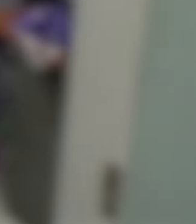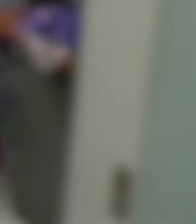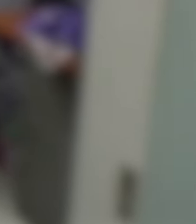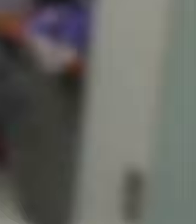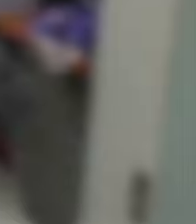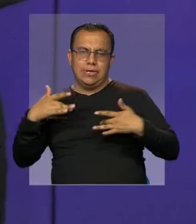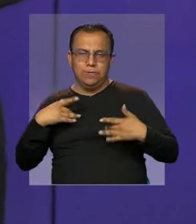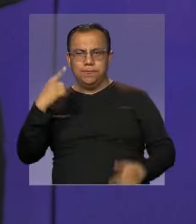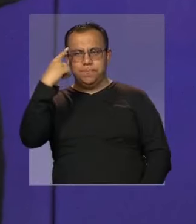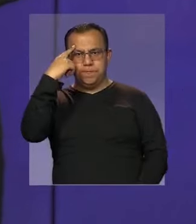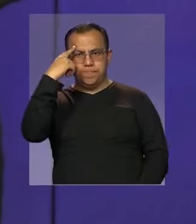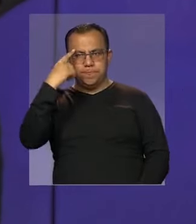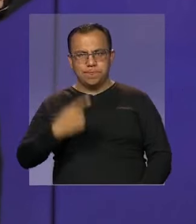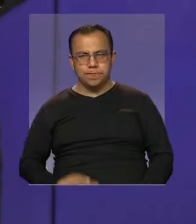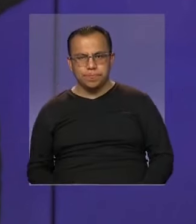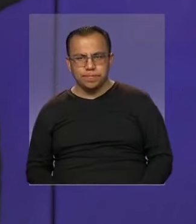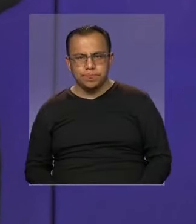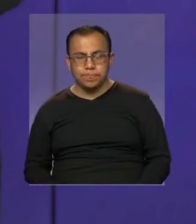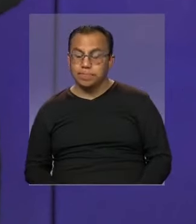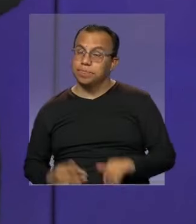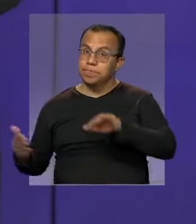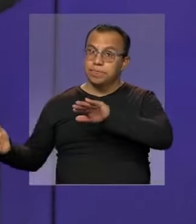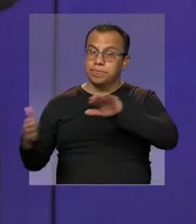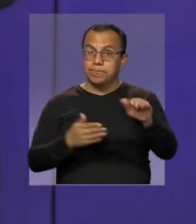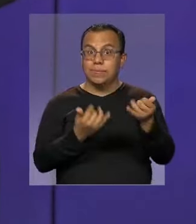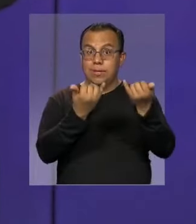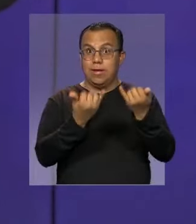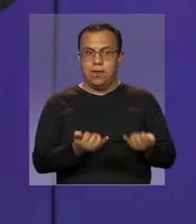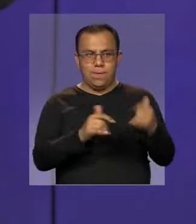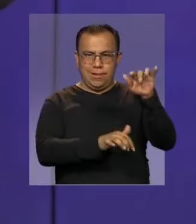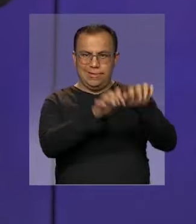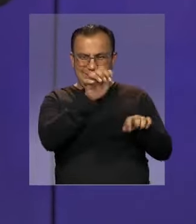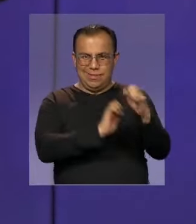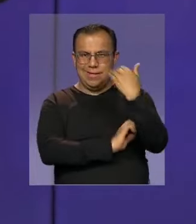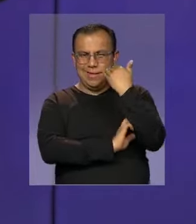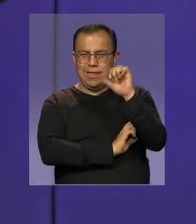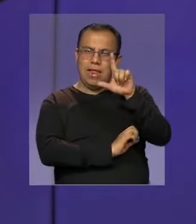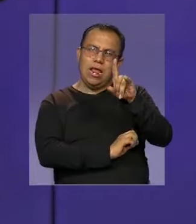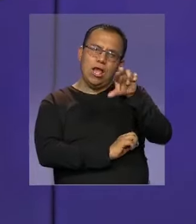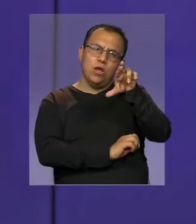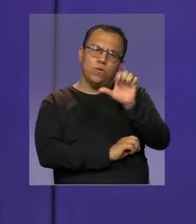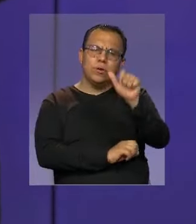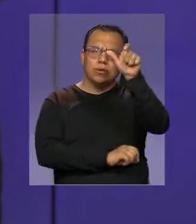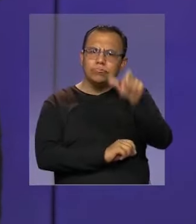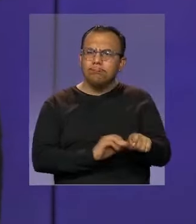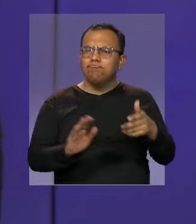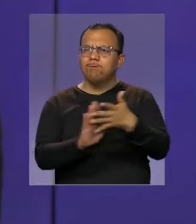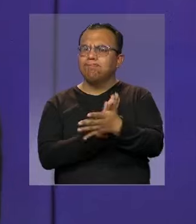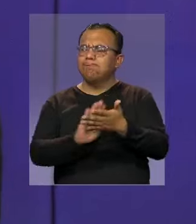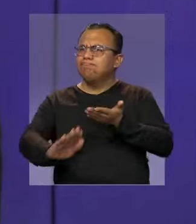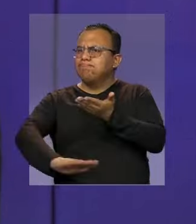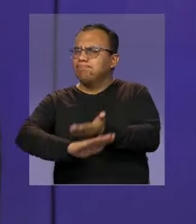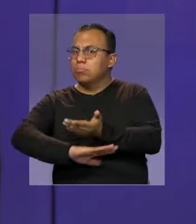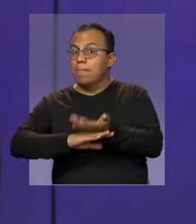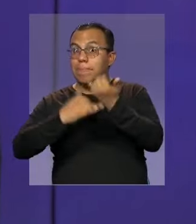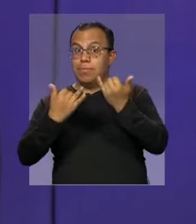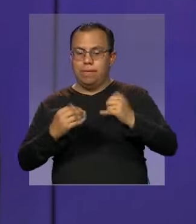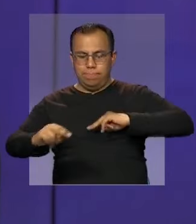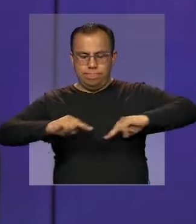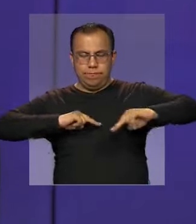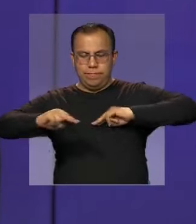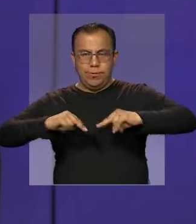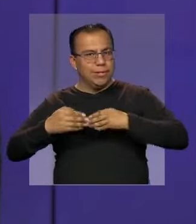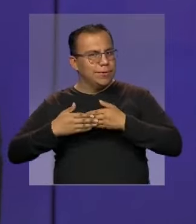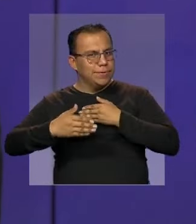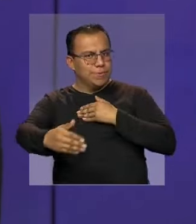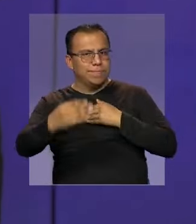mental. Y en diálogo con Ahora, la secretaria de la Mujer, Laura Tami, reveló cuáles eran las apuestas de la actual administración por